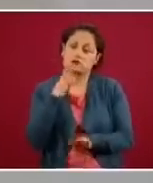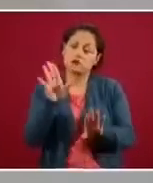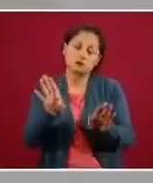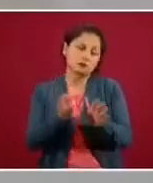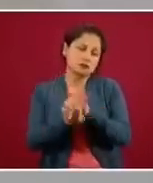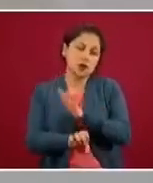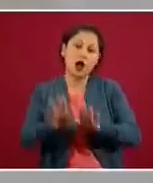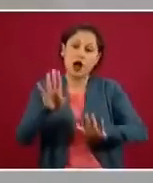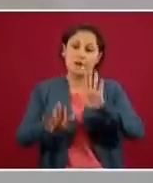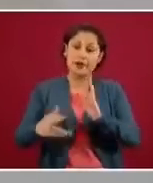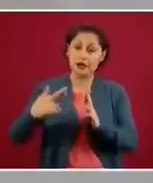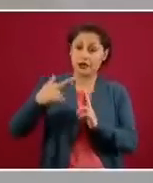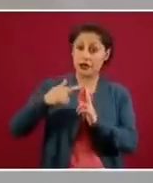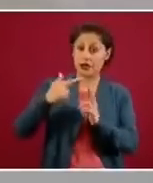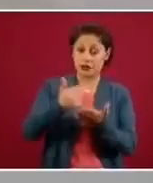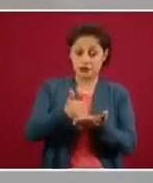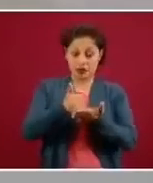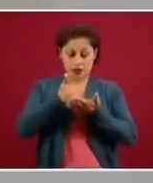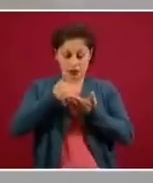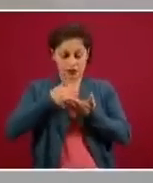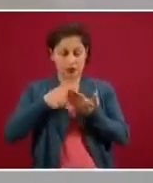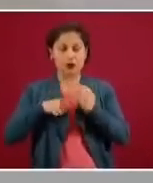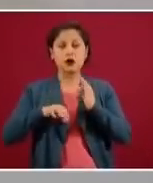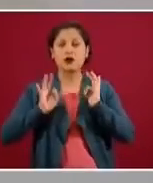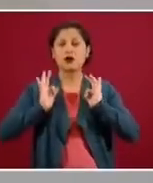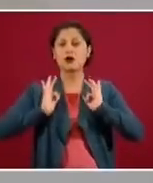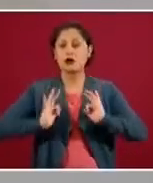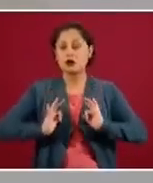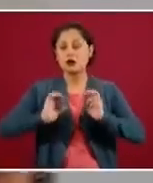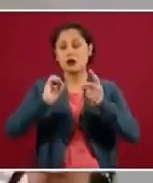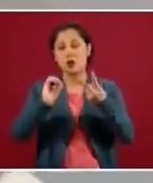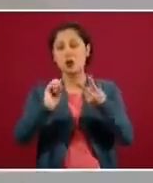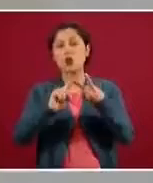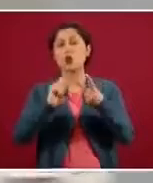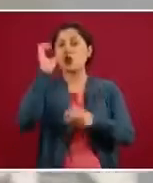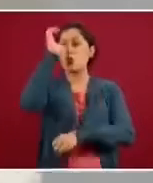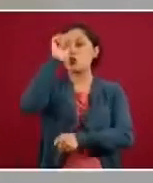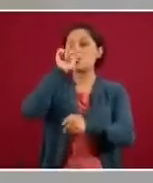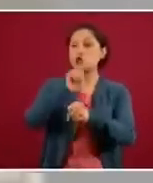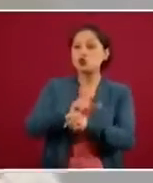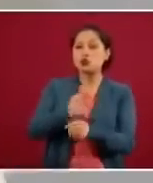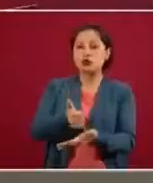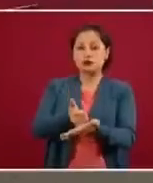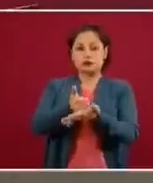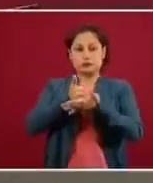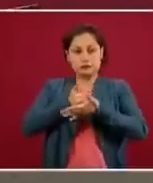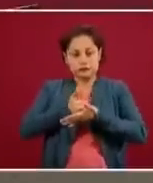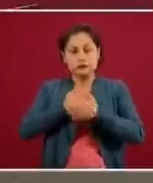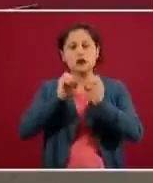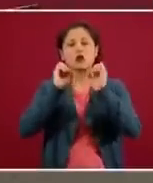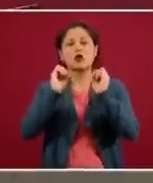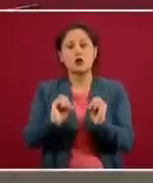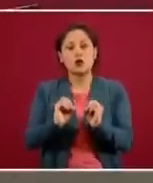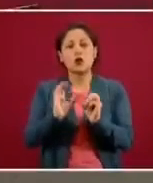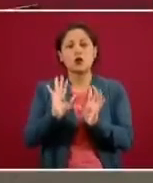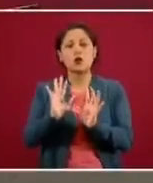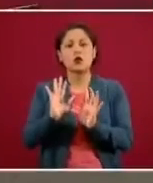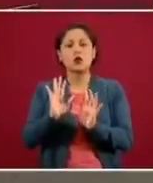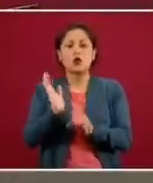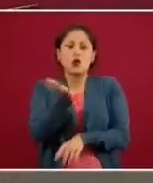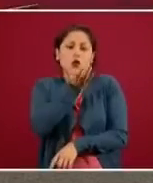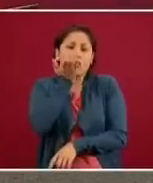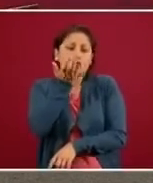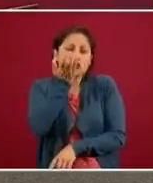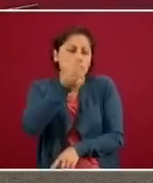carácter religioso, a veces son símbolos culturales, a veces están en los propios modos de convivencia entre